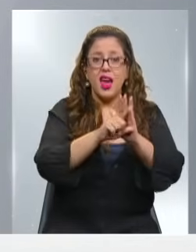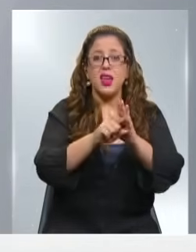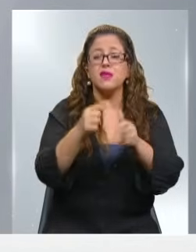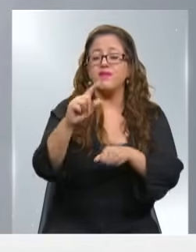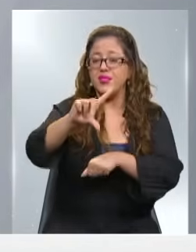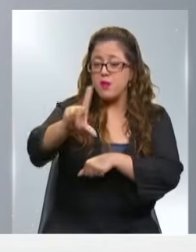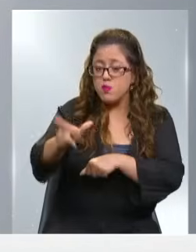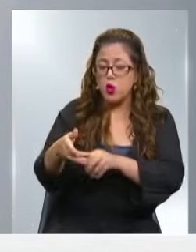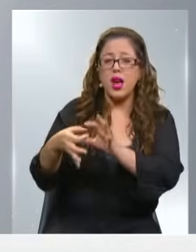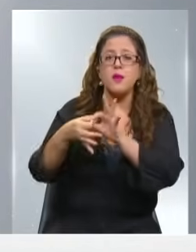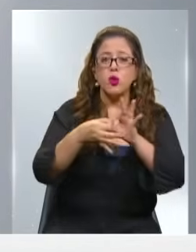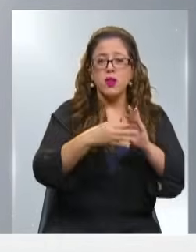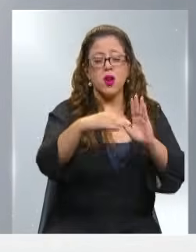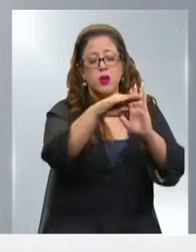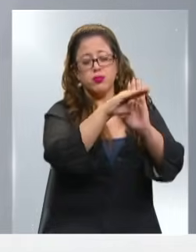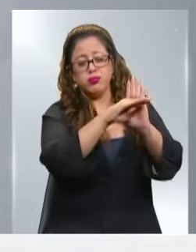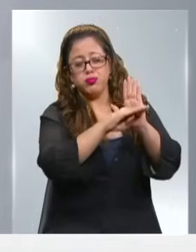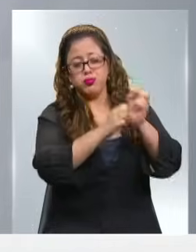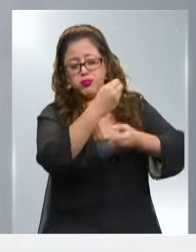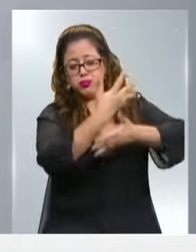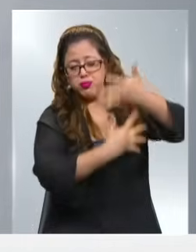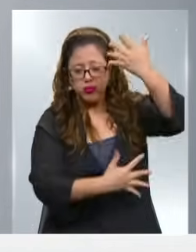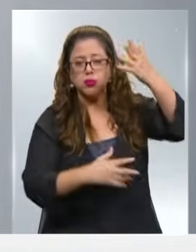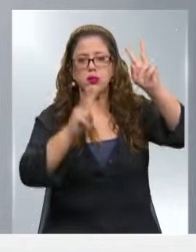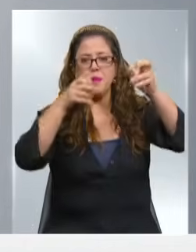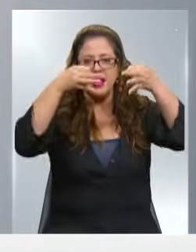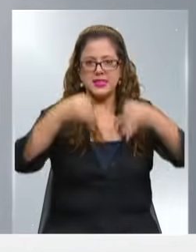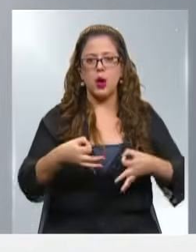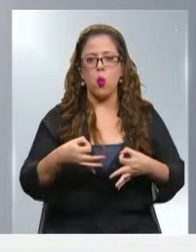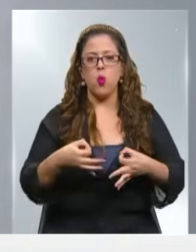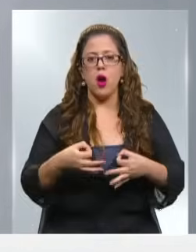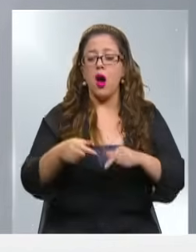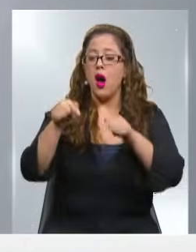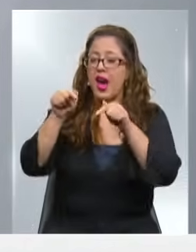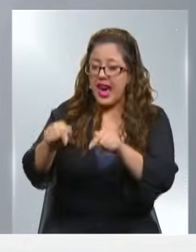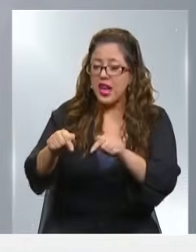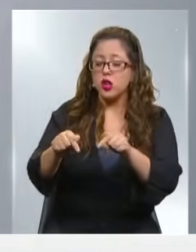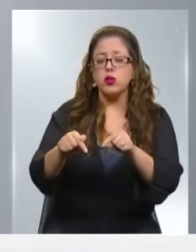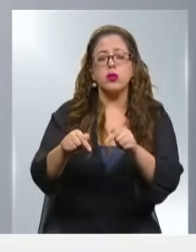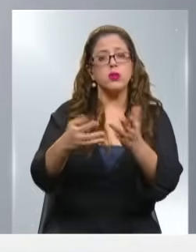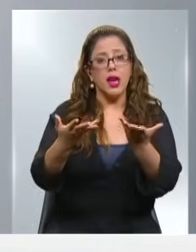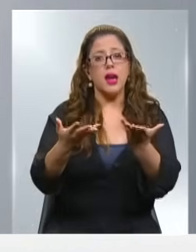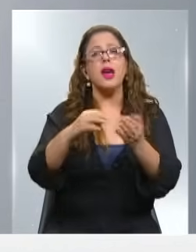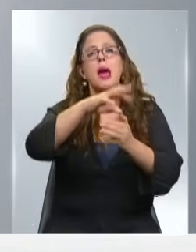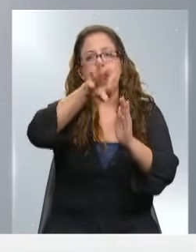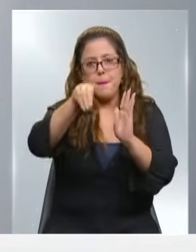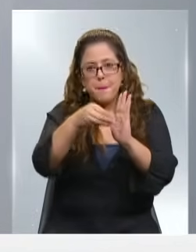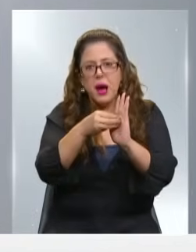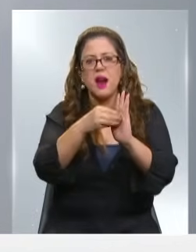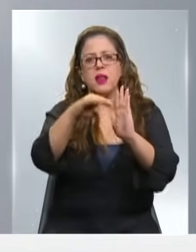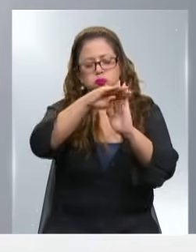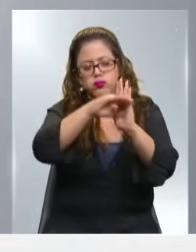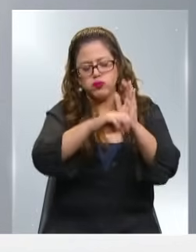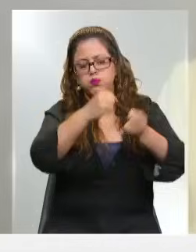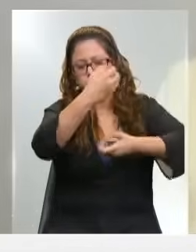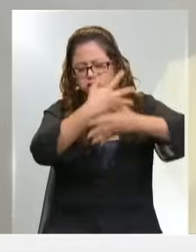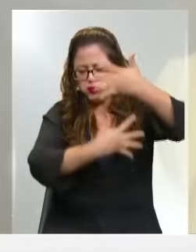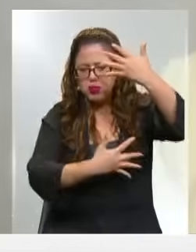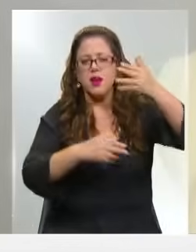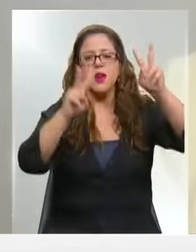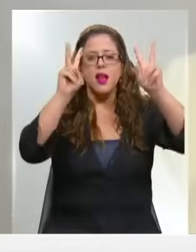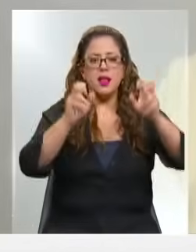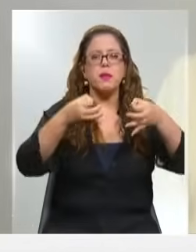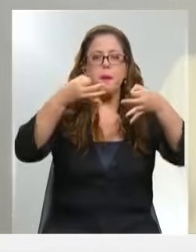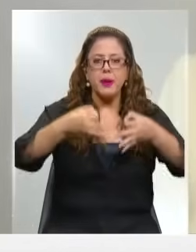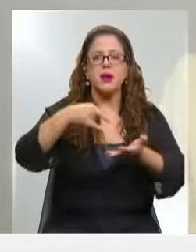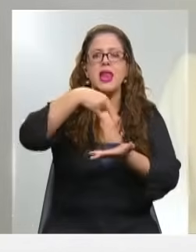se debe a la extensa agenda de seguridad. Sí, es parte, tenemos una agenda muy nutrida en materia de seguridad en el Congreso,